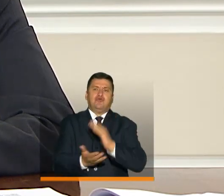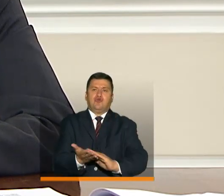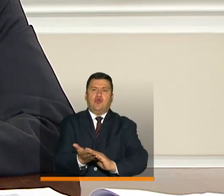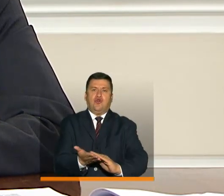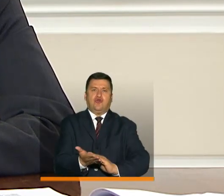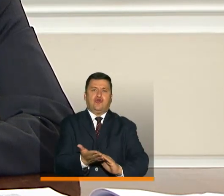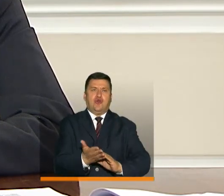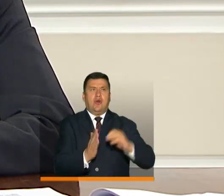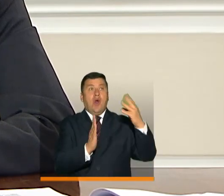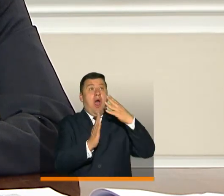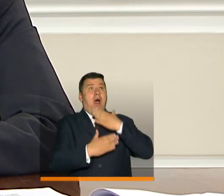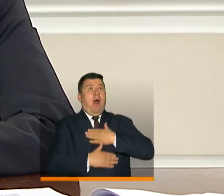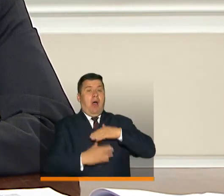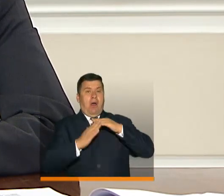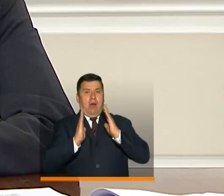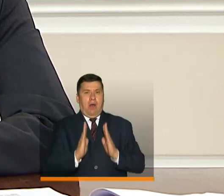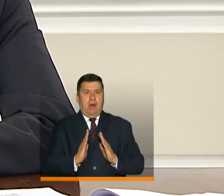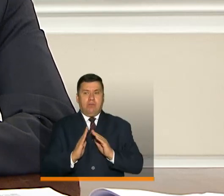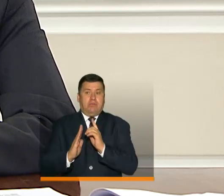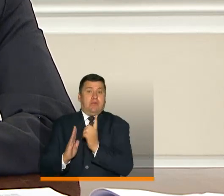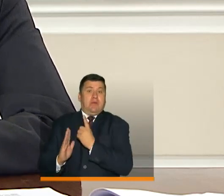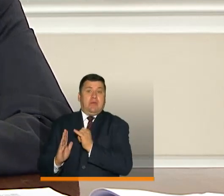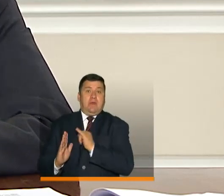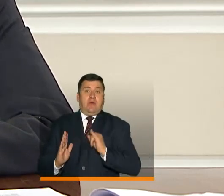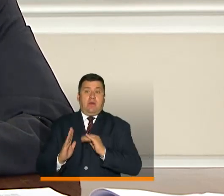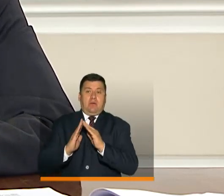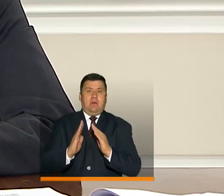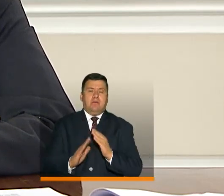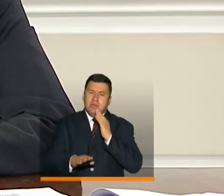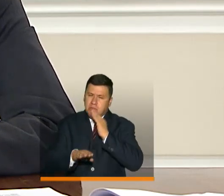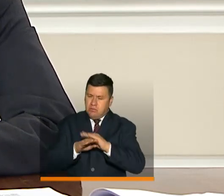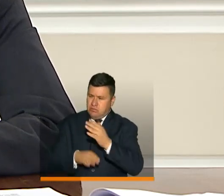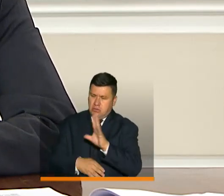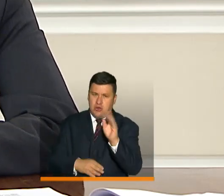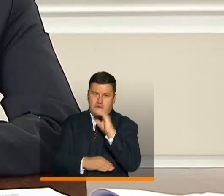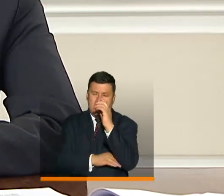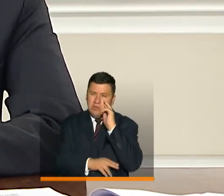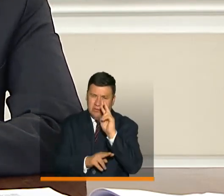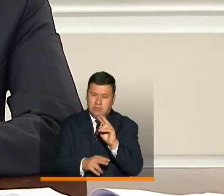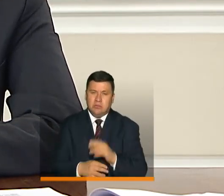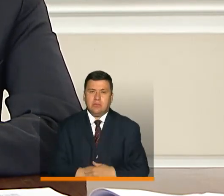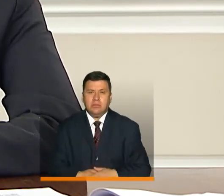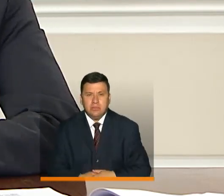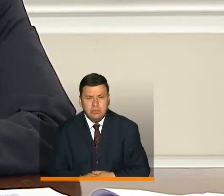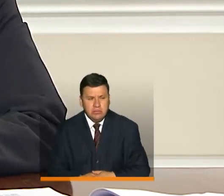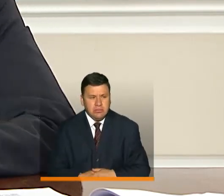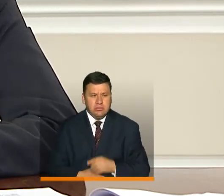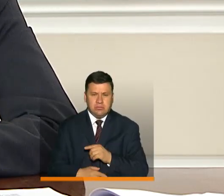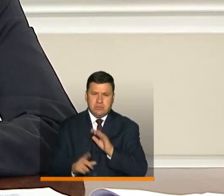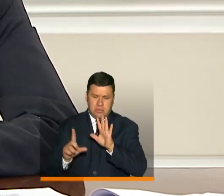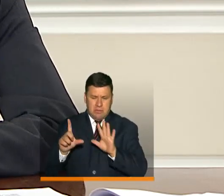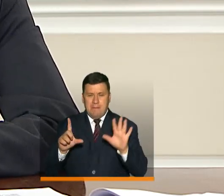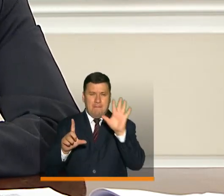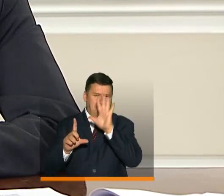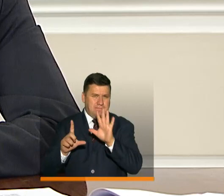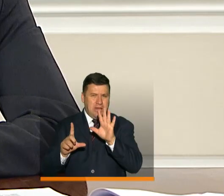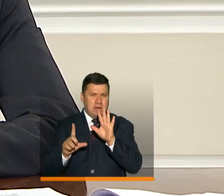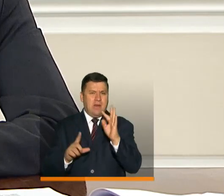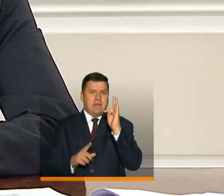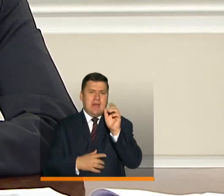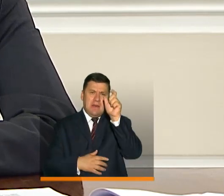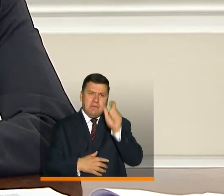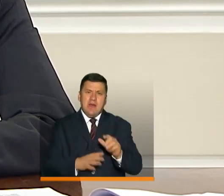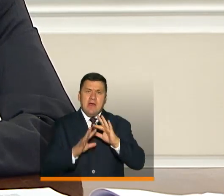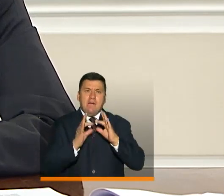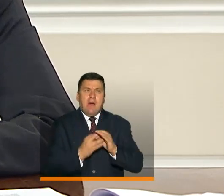soluciones fotovoltaicas individuales. Y yo quisiera, presidente, invitar a todos los colombianos y usted a ver este video con testimonios